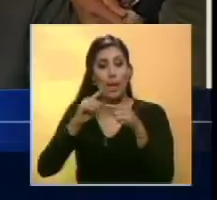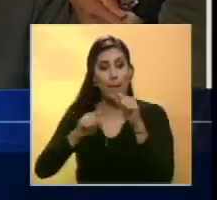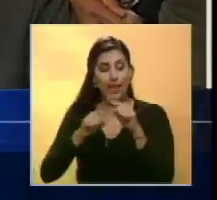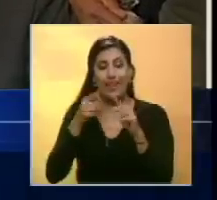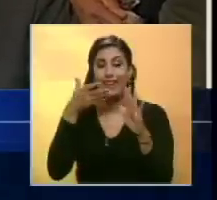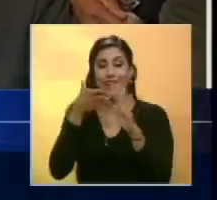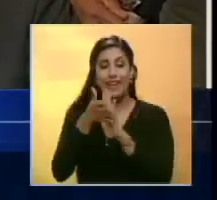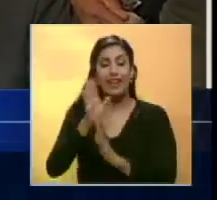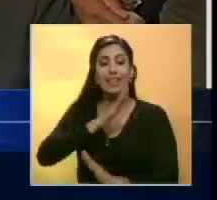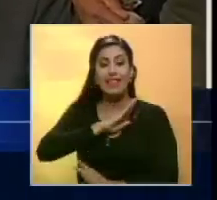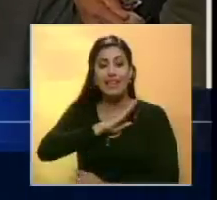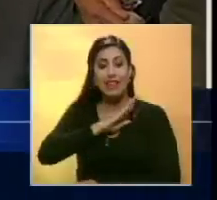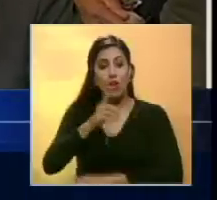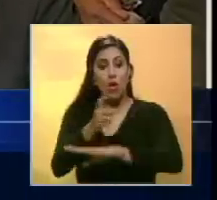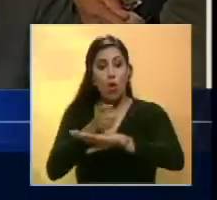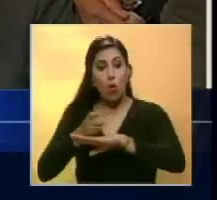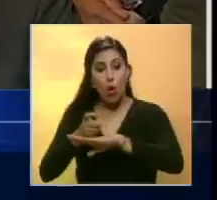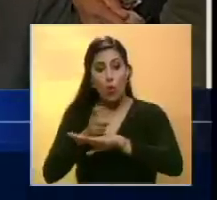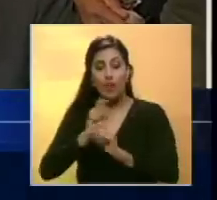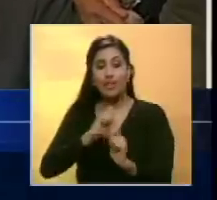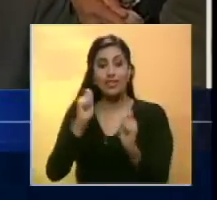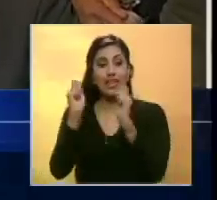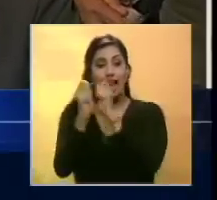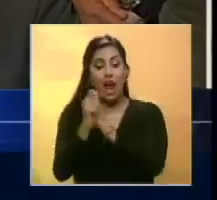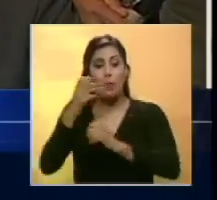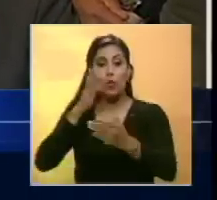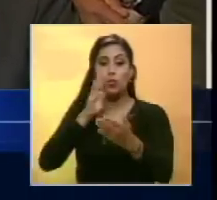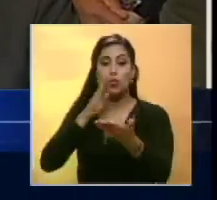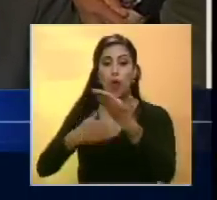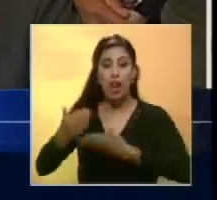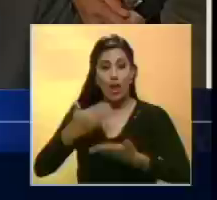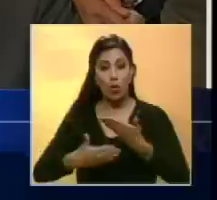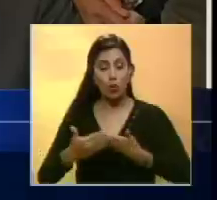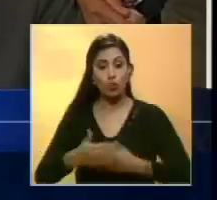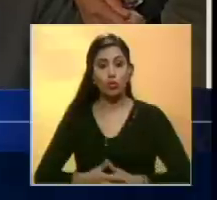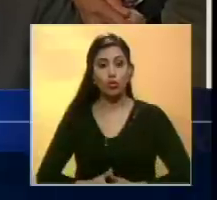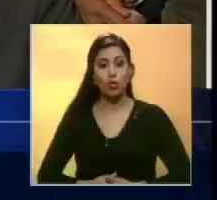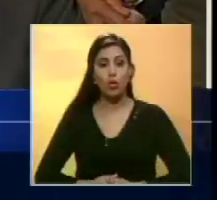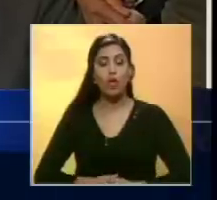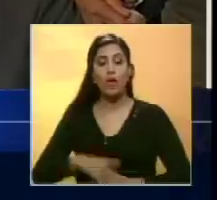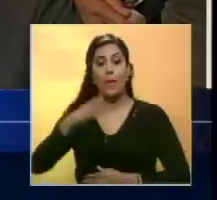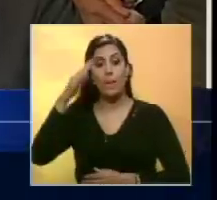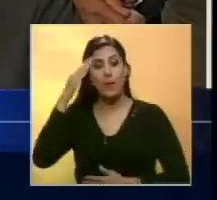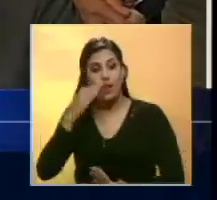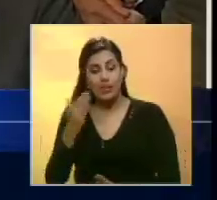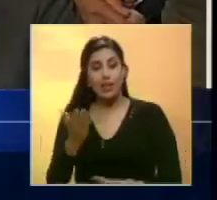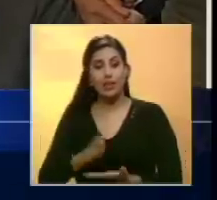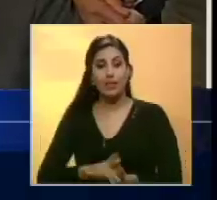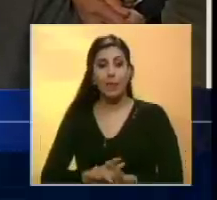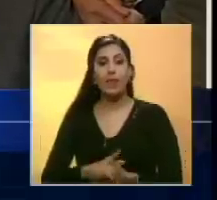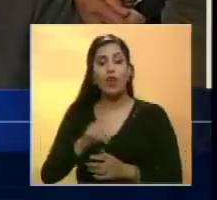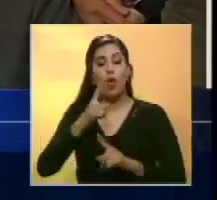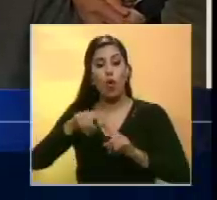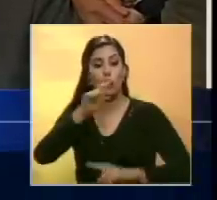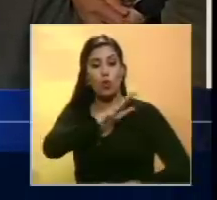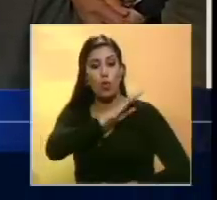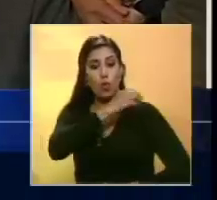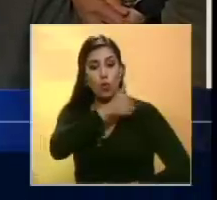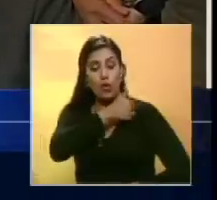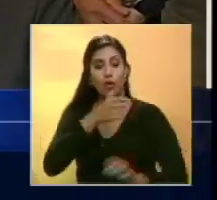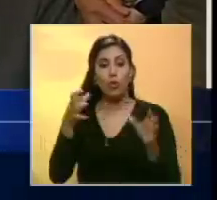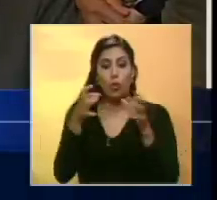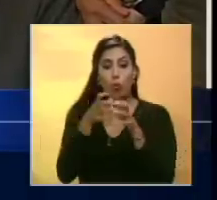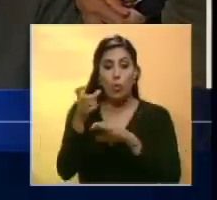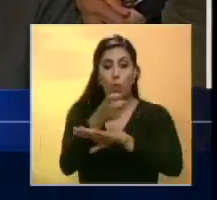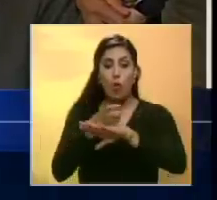a las que le puso la mano el Estado y que se convirtieron en negocio de funcionarios y de dirigentes del partido de